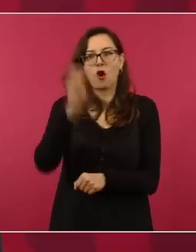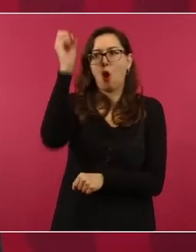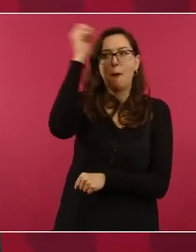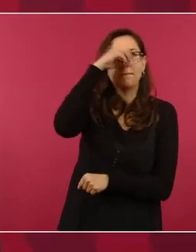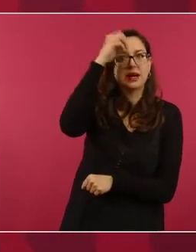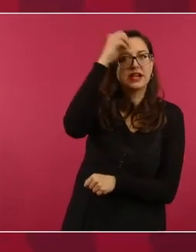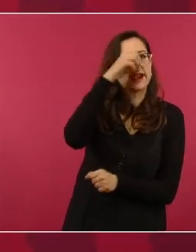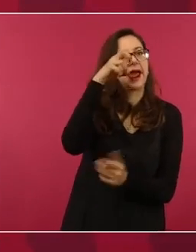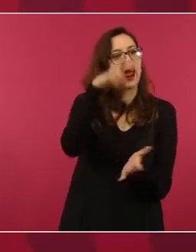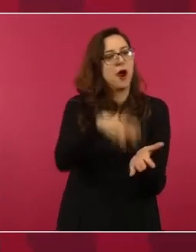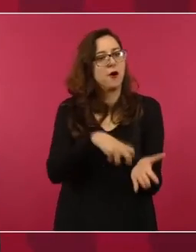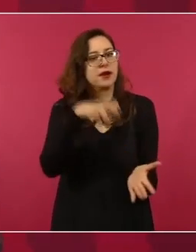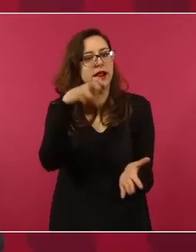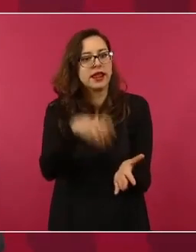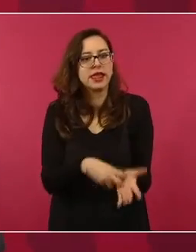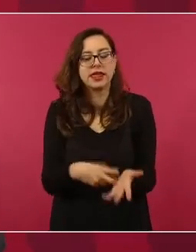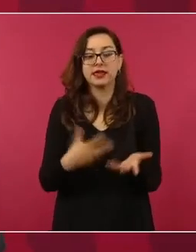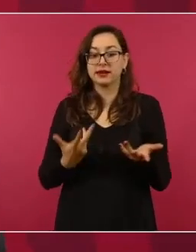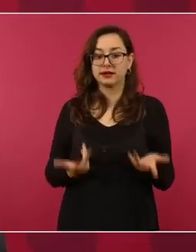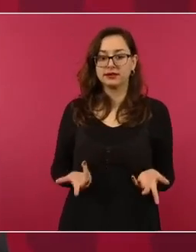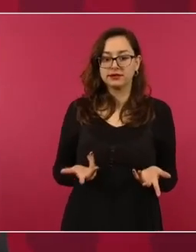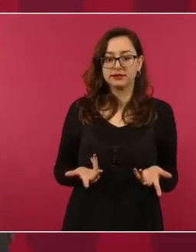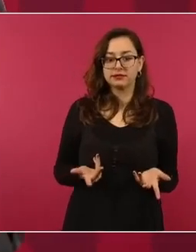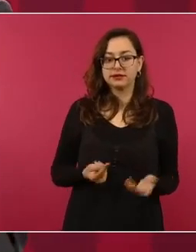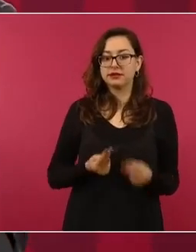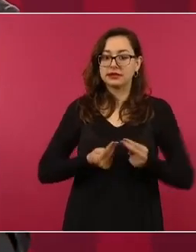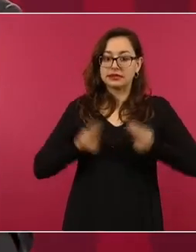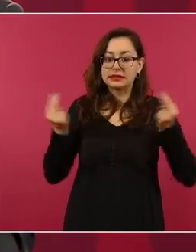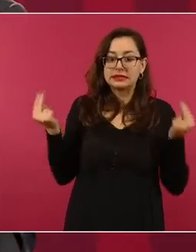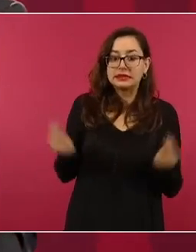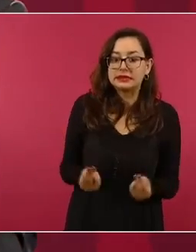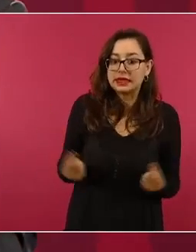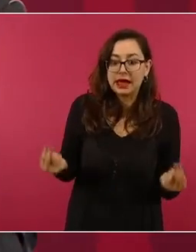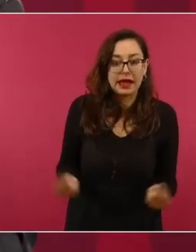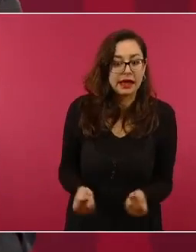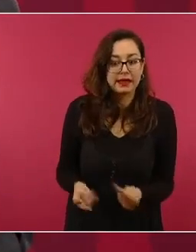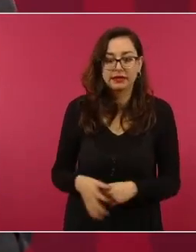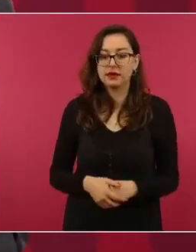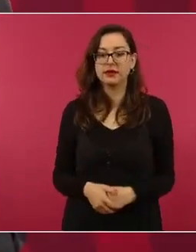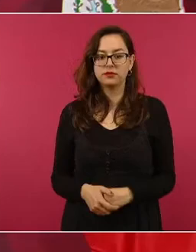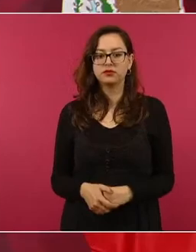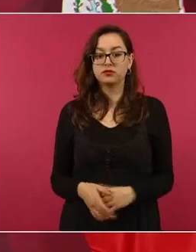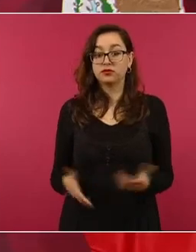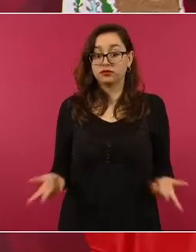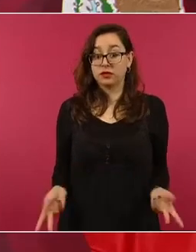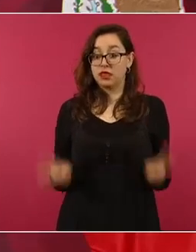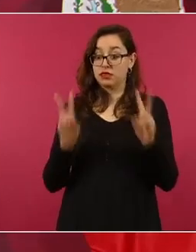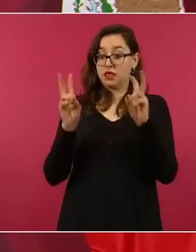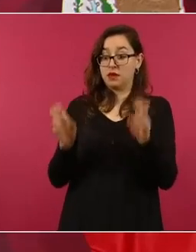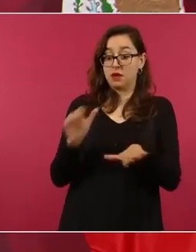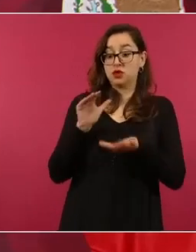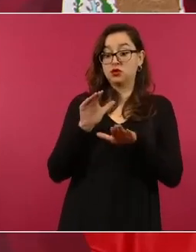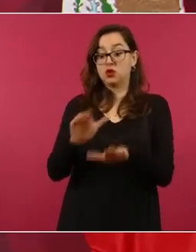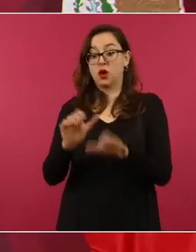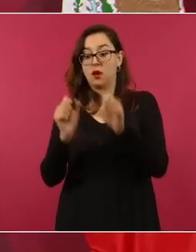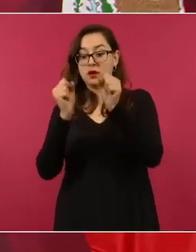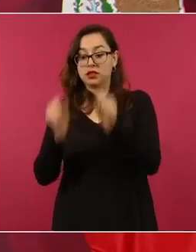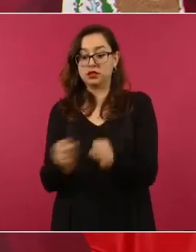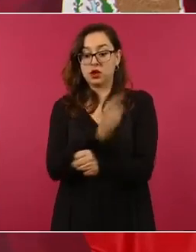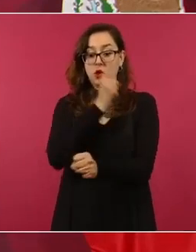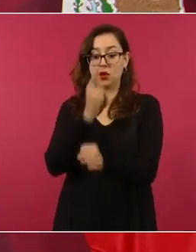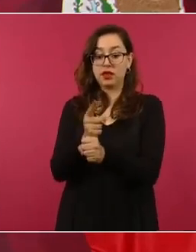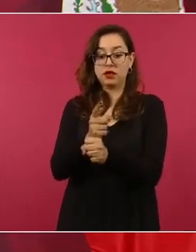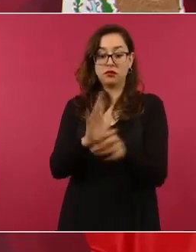Este asunto no es cualquier cosa, no es para que allá en la cúpula o por